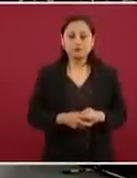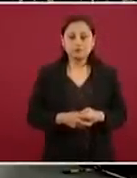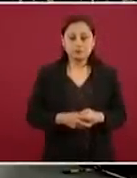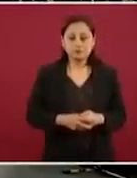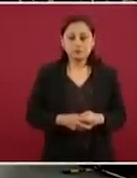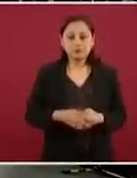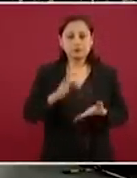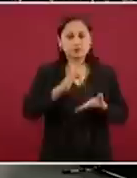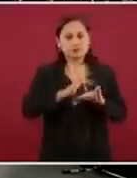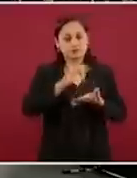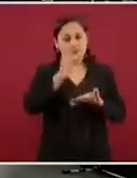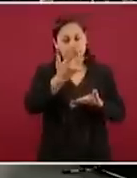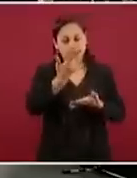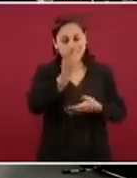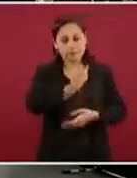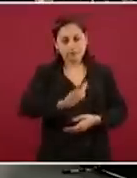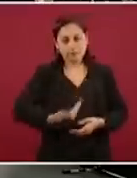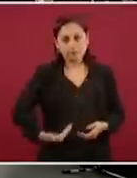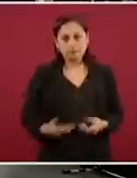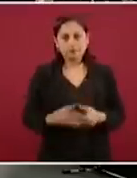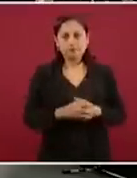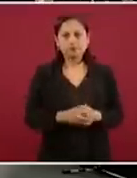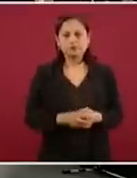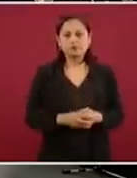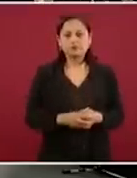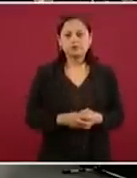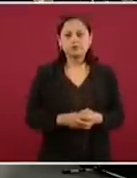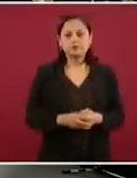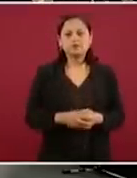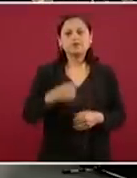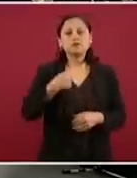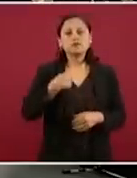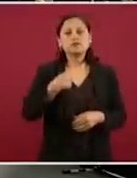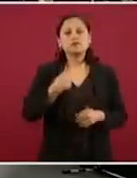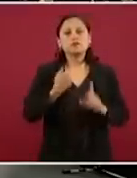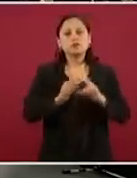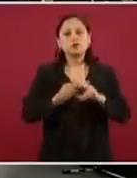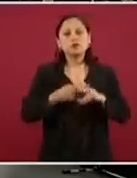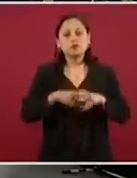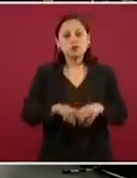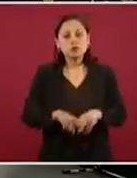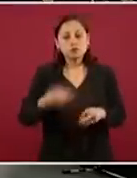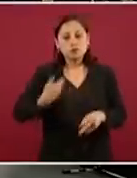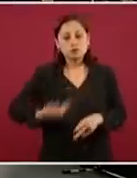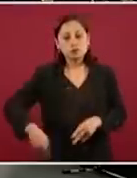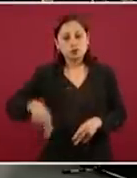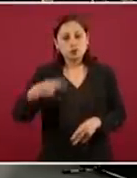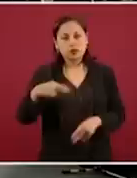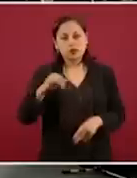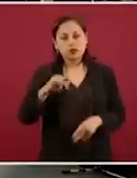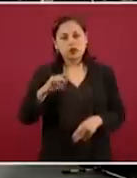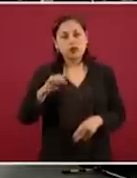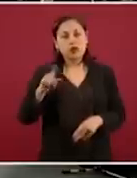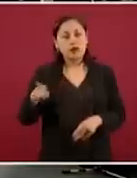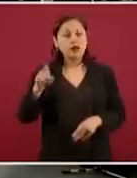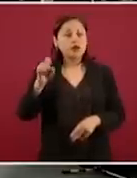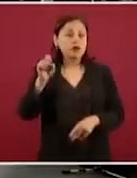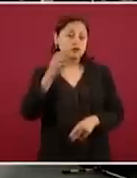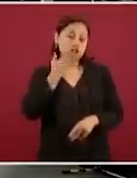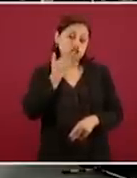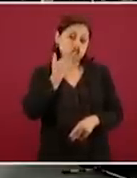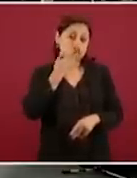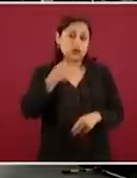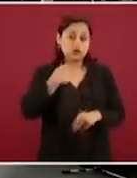Muchas gracias, señor presidente. Voy a comenzar, soy Cayetano Lucero de Vigilia, Sonora. Voy a